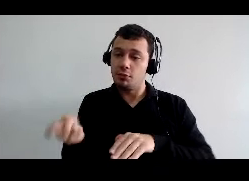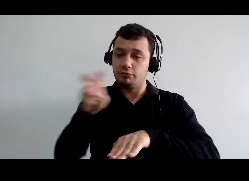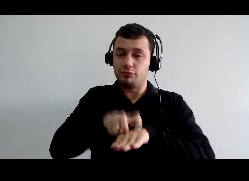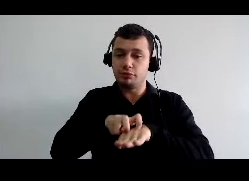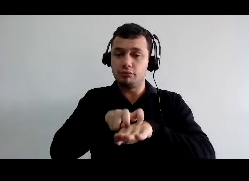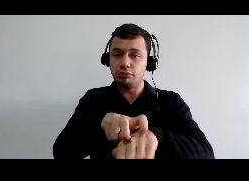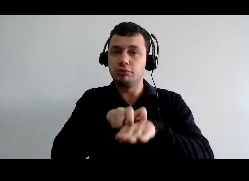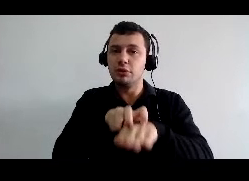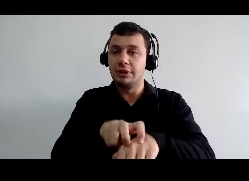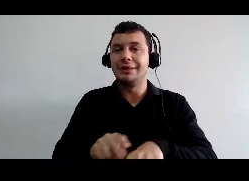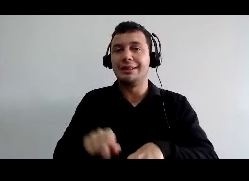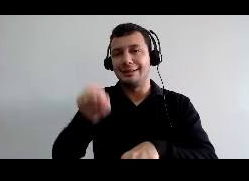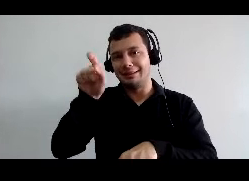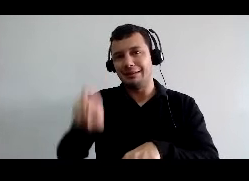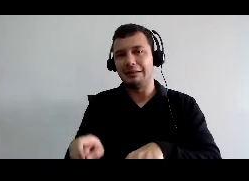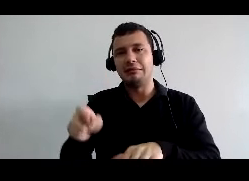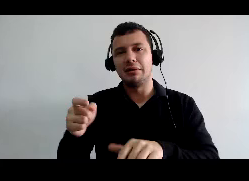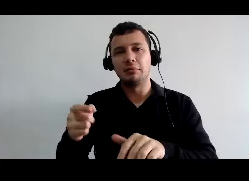de COVID-19.